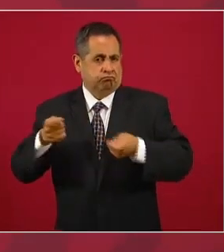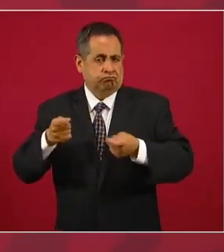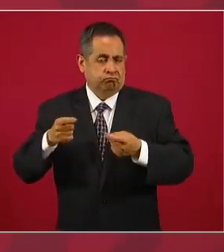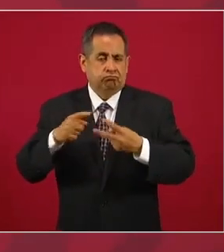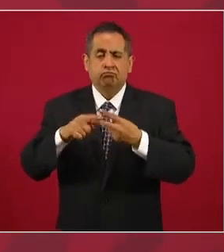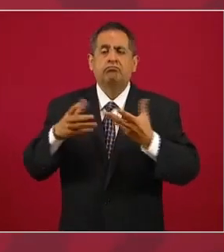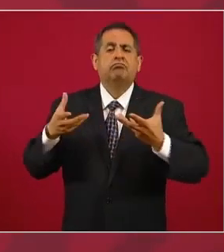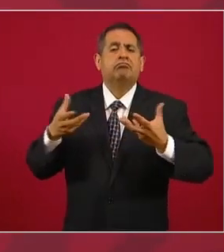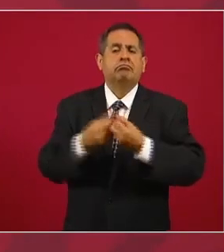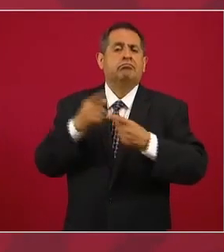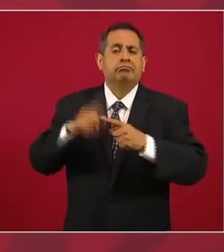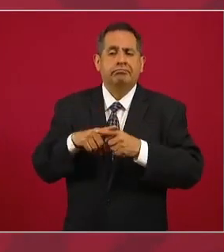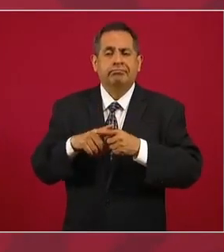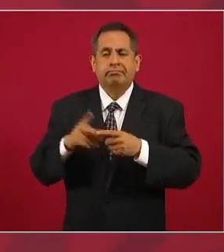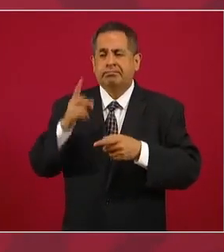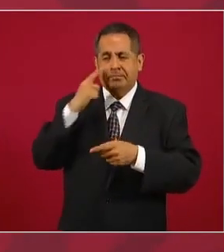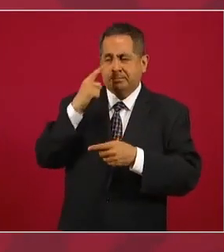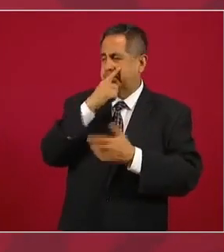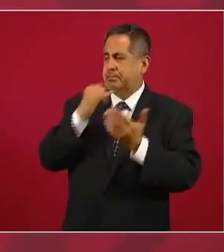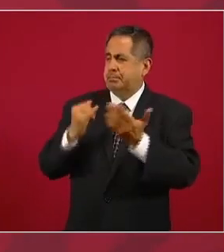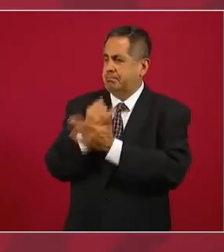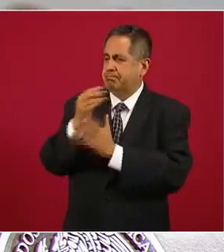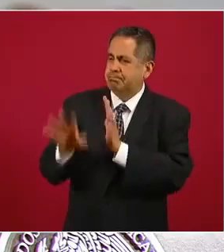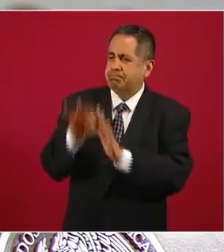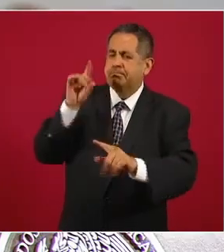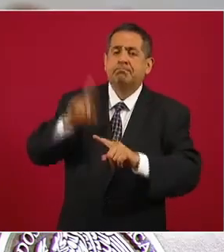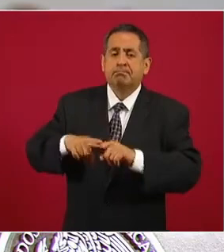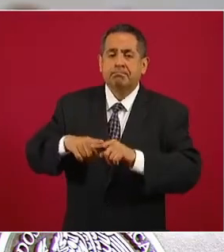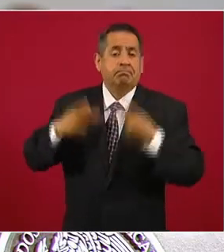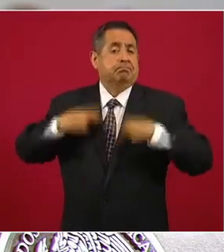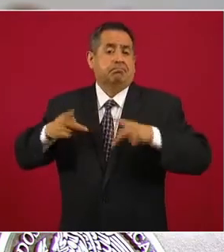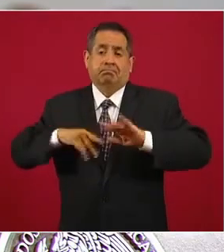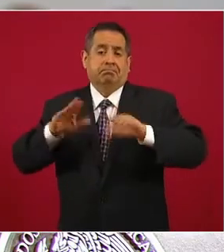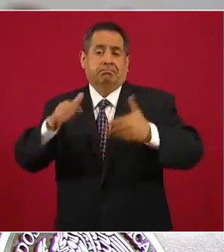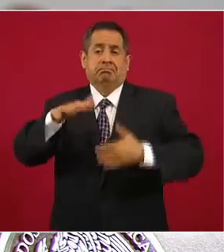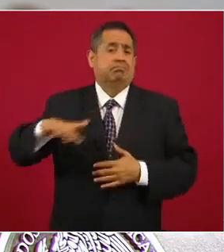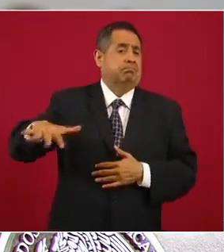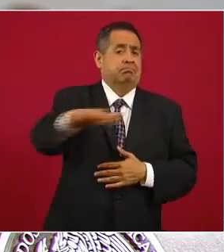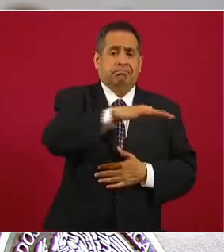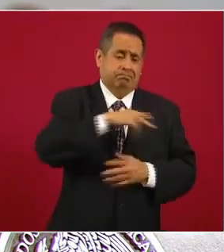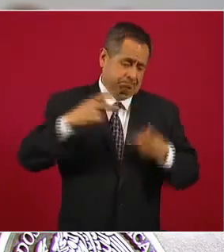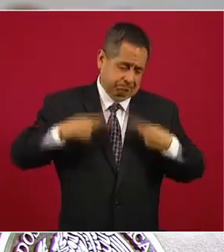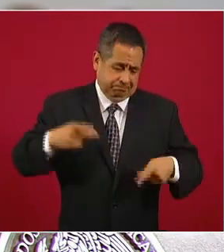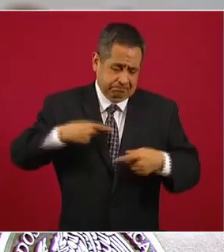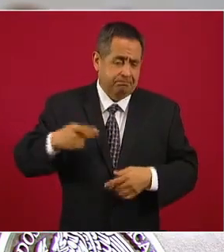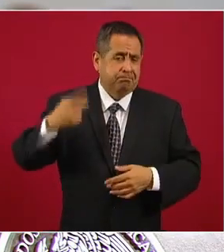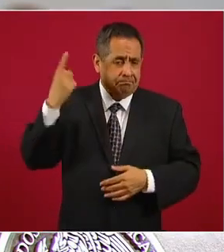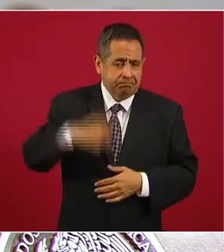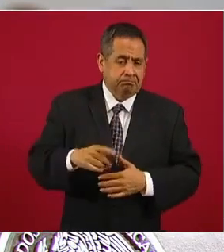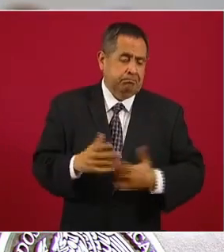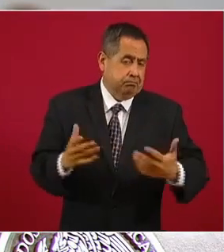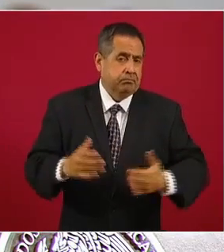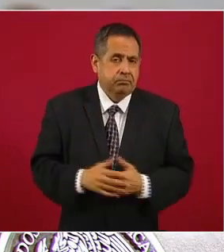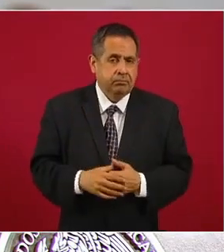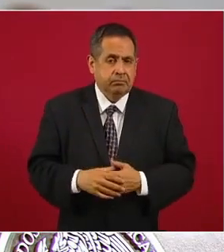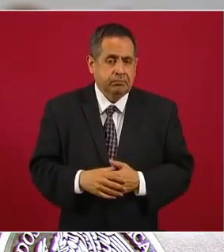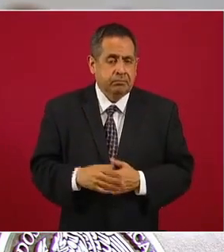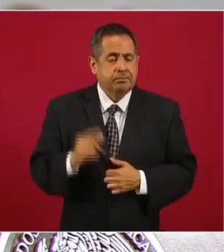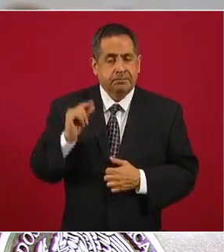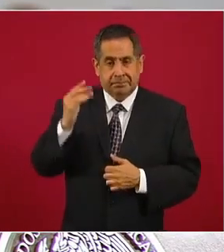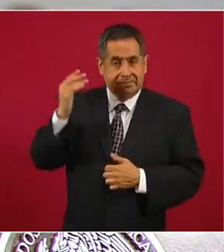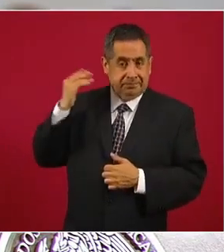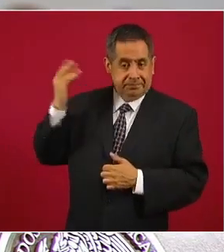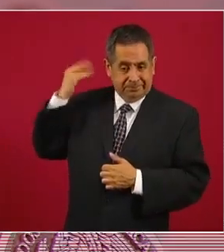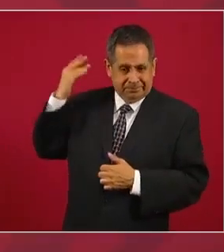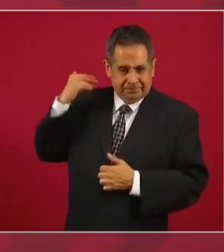poder del pueblo, eso es la democracia. Entonces, antes, bueno, y a duras